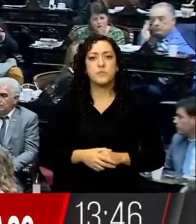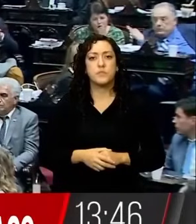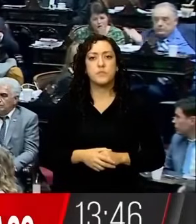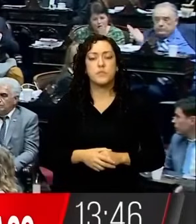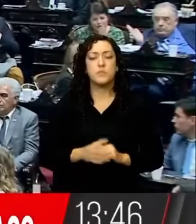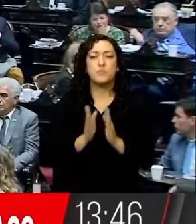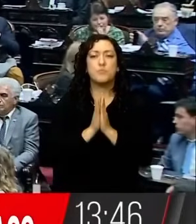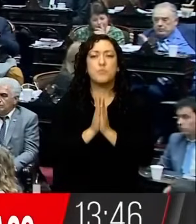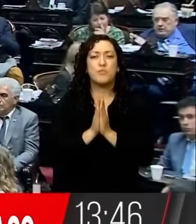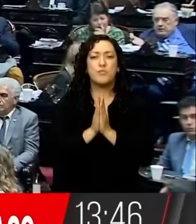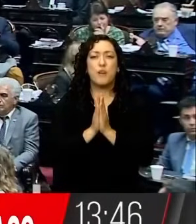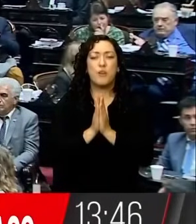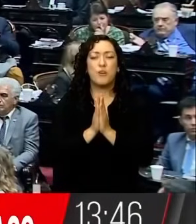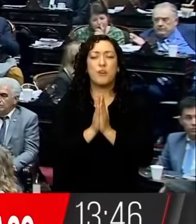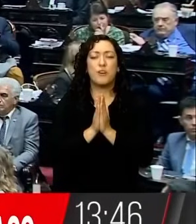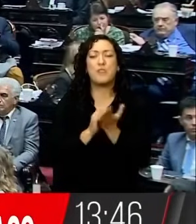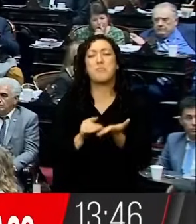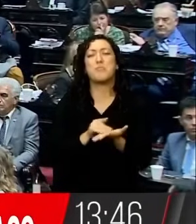Por favor,